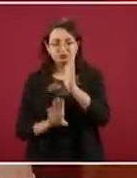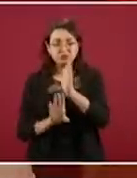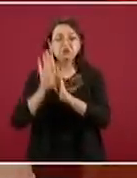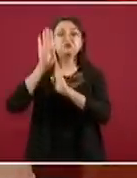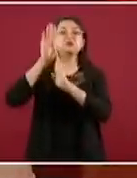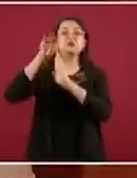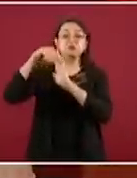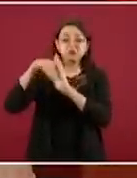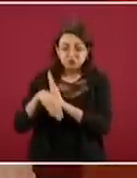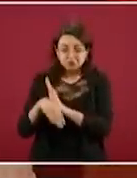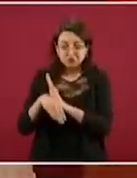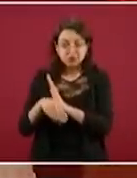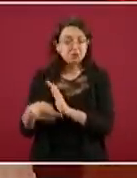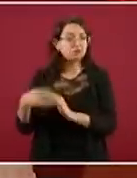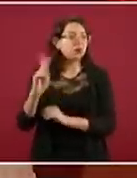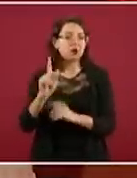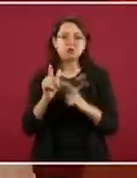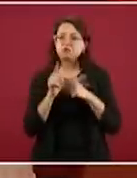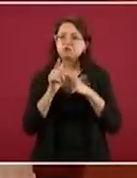Desde el 7,